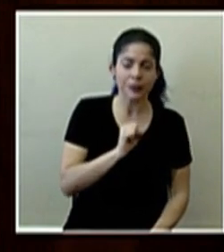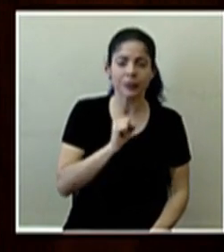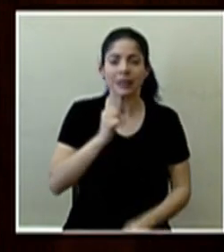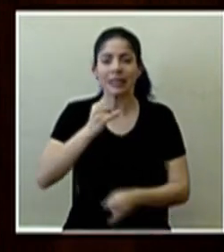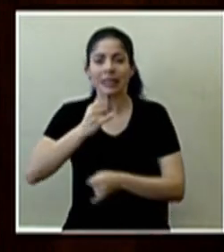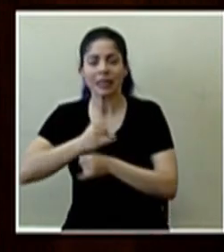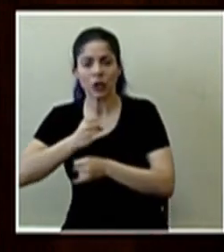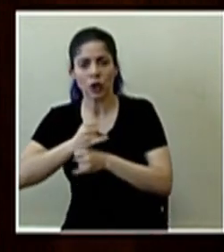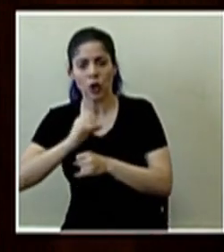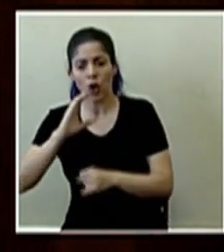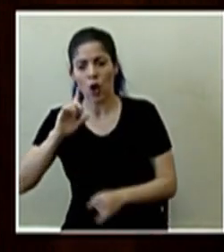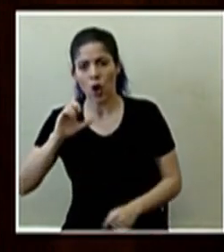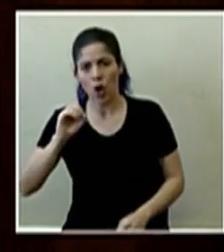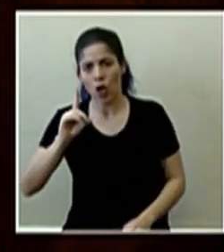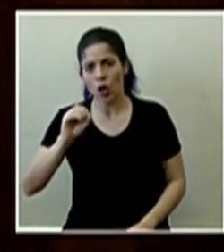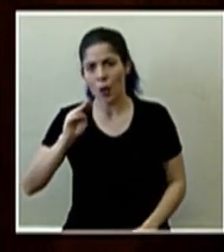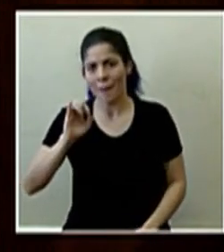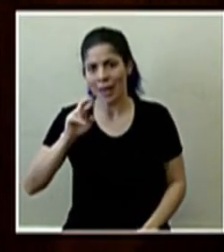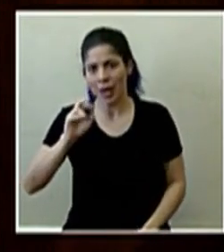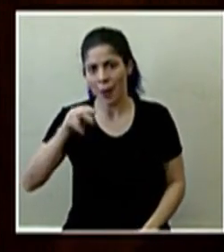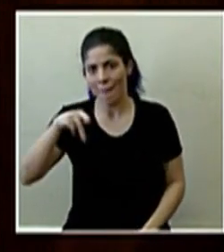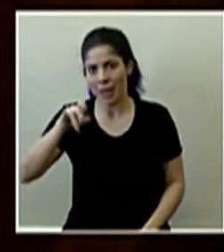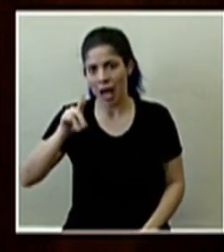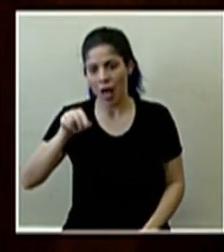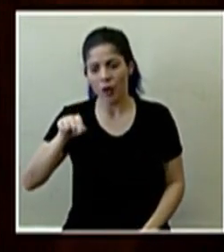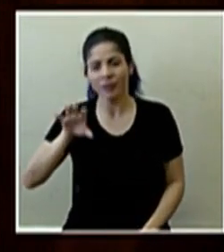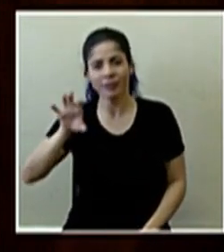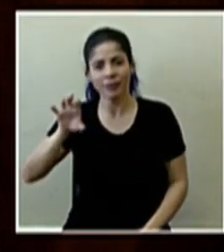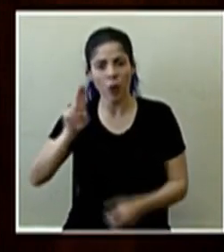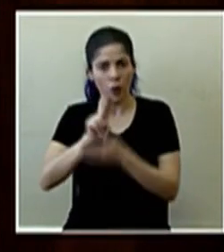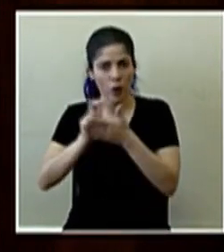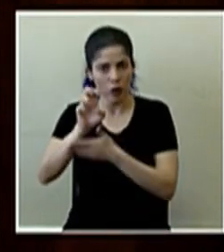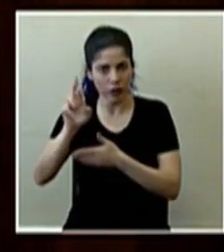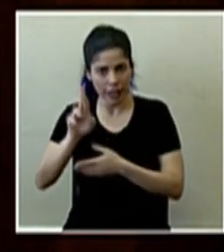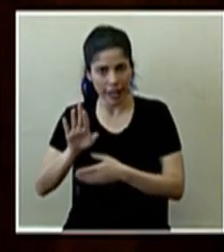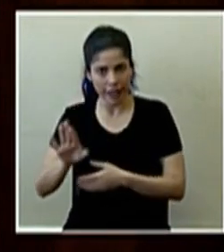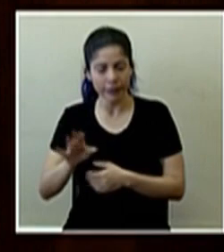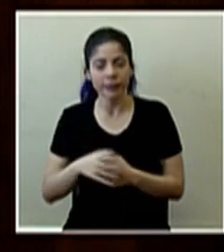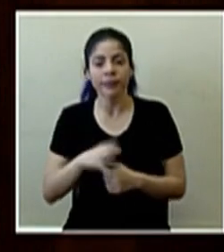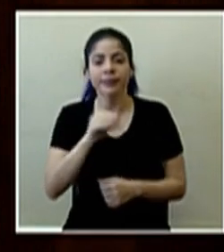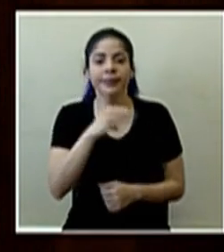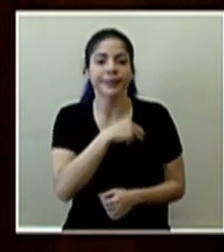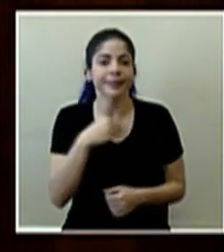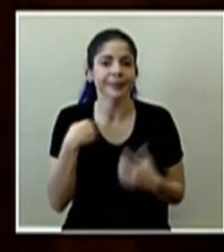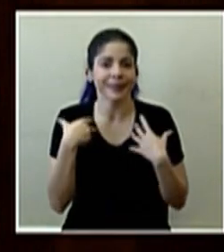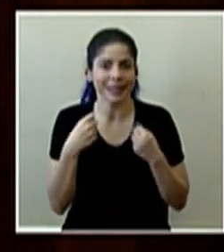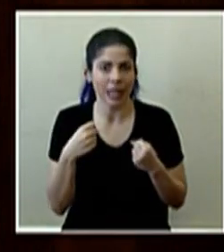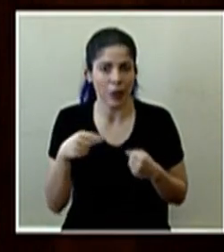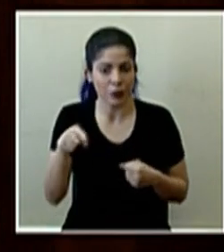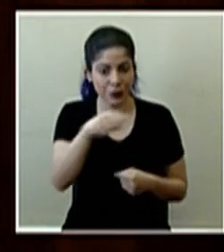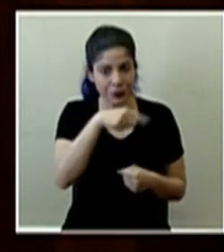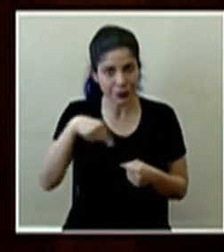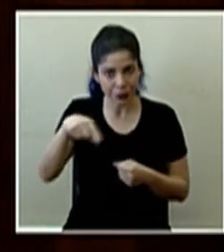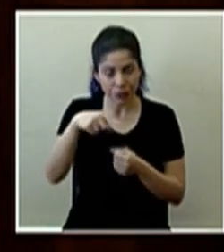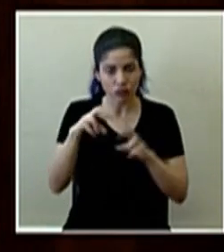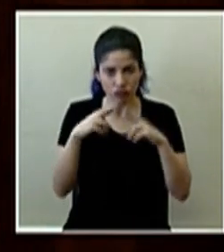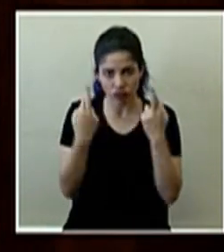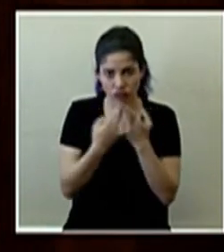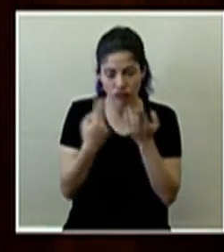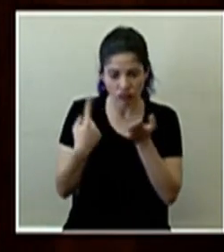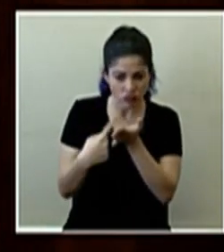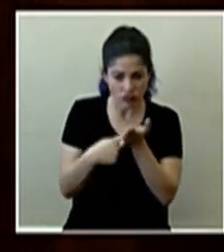el Instituto Cloromido Picado de la Universidad de Costa Rica y el Ministerio de Salud, en la cual